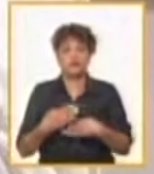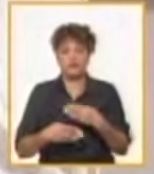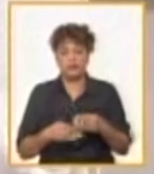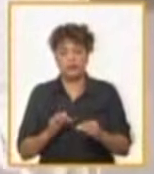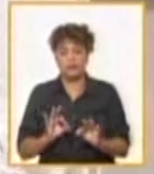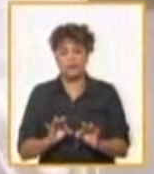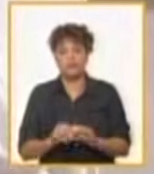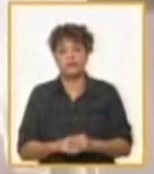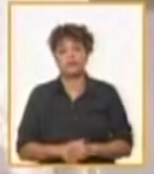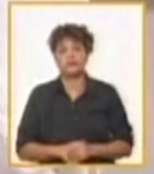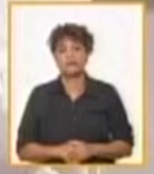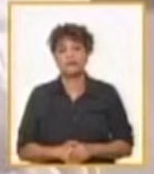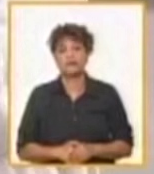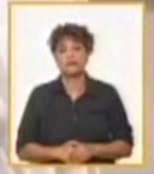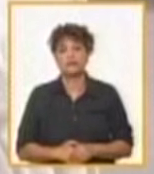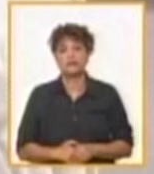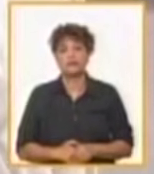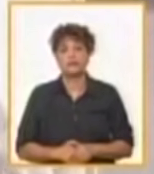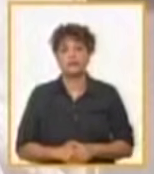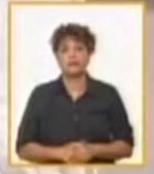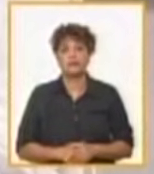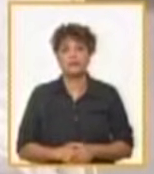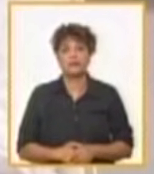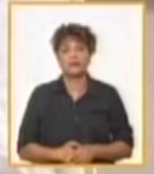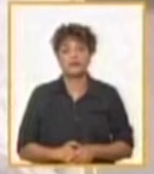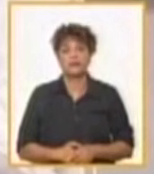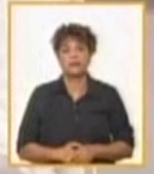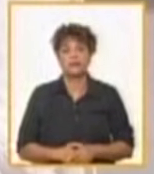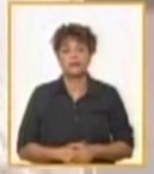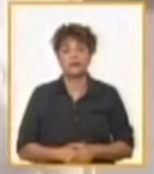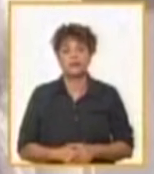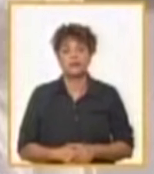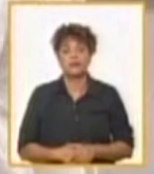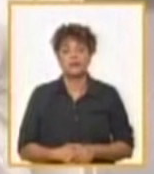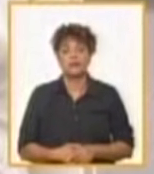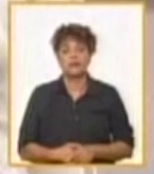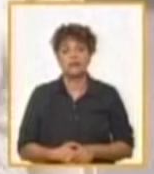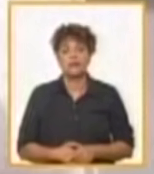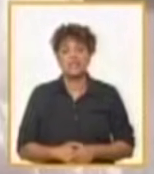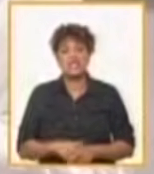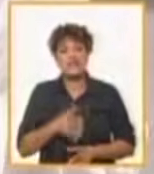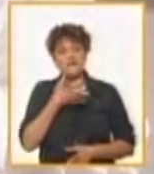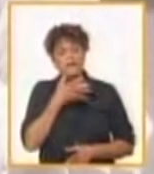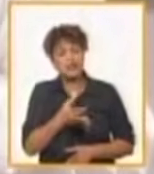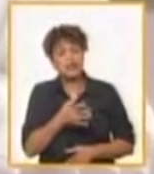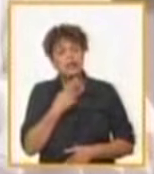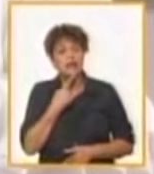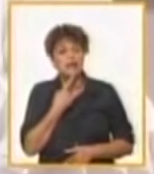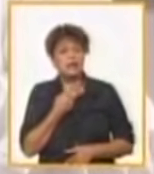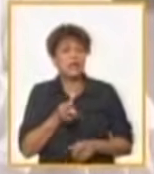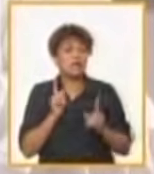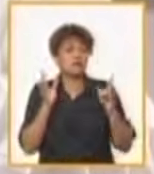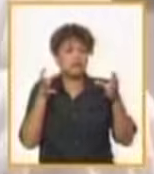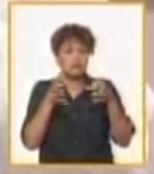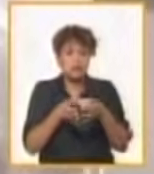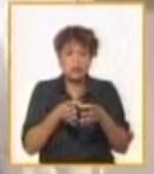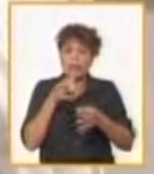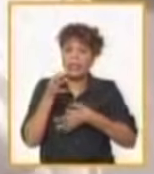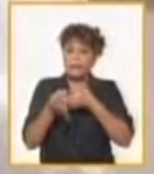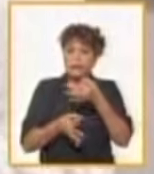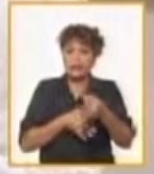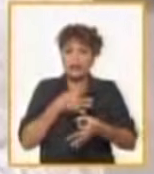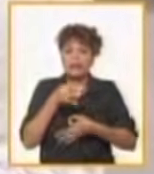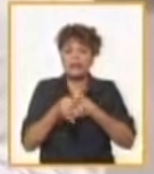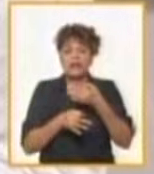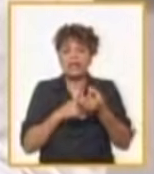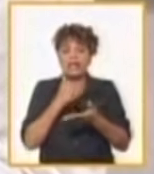creo que Fidel, sin decirlo así estrictamente, con esas palabras en la Academia de Ciencia,